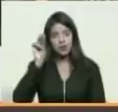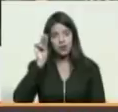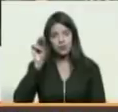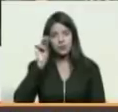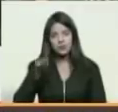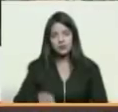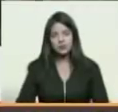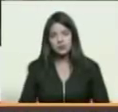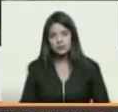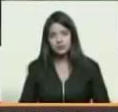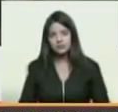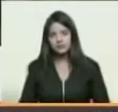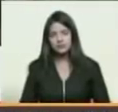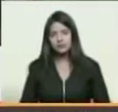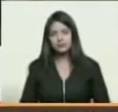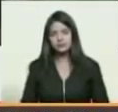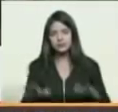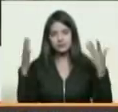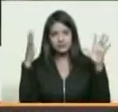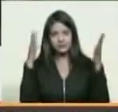sus maestras.